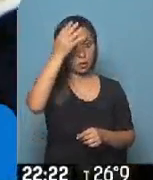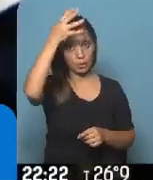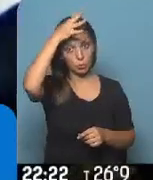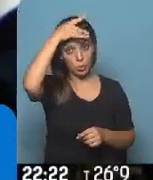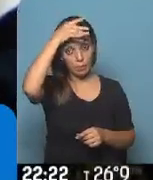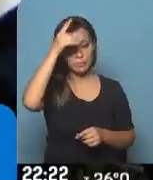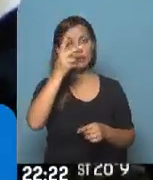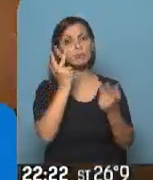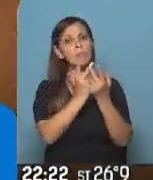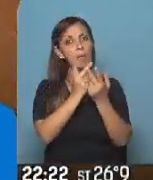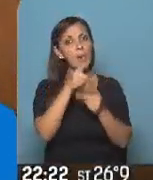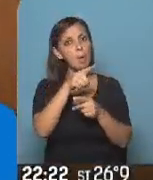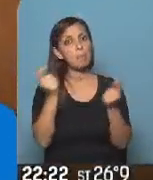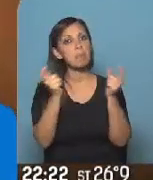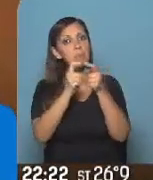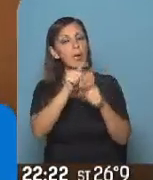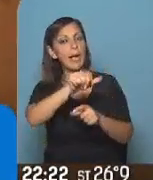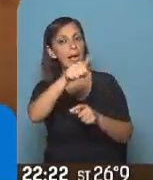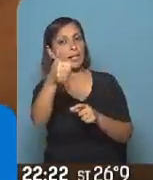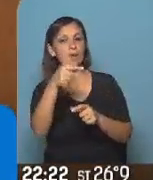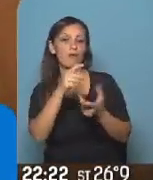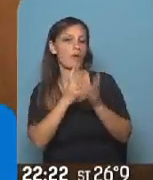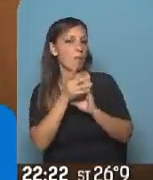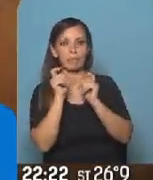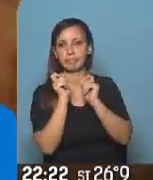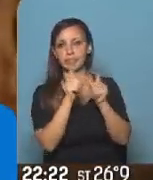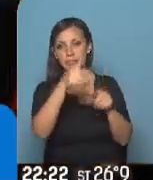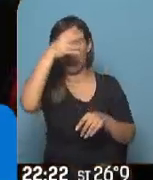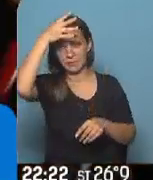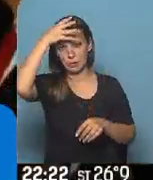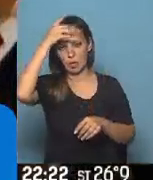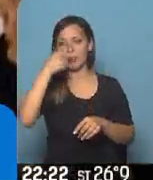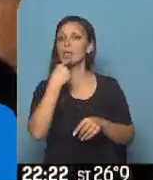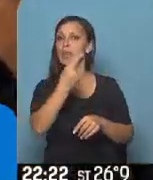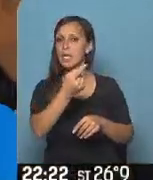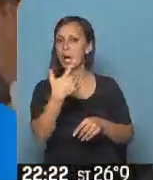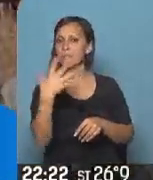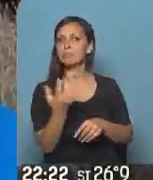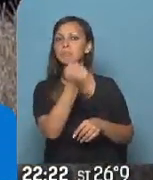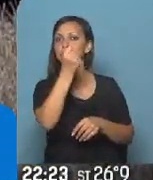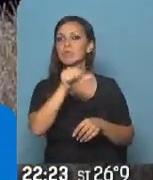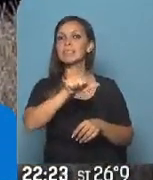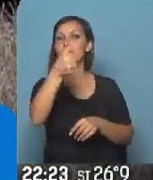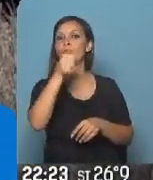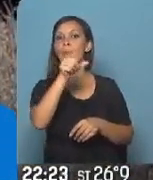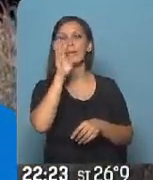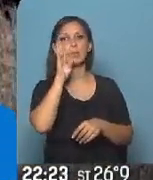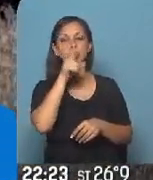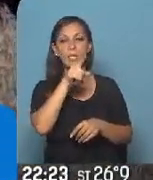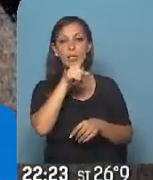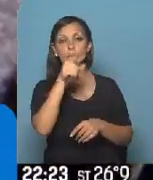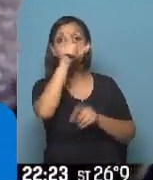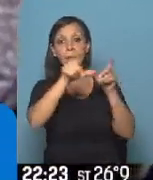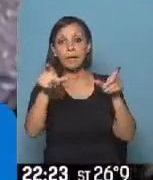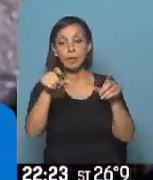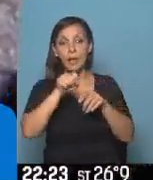enorme éxito del encuentro. En su estilo grandilocuente, Trump aseguró que logró un gran triunfo para los Estados Unidos y que los granjeros y